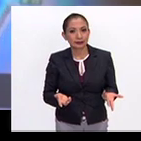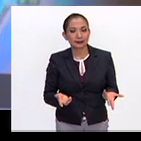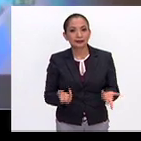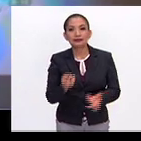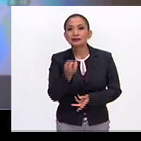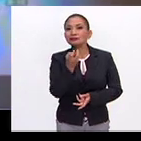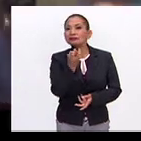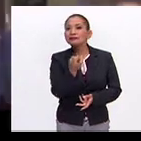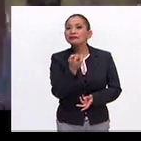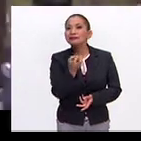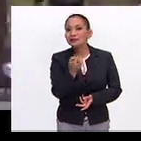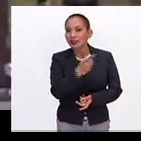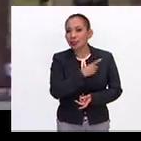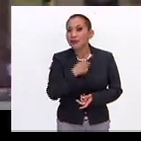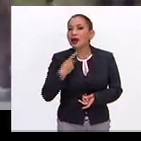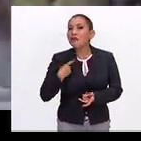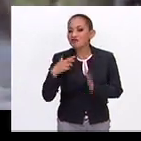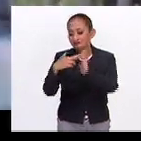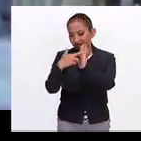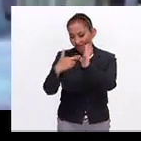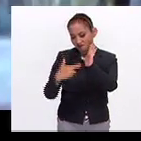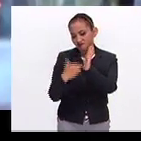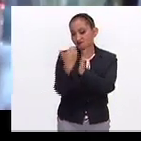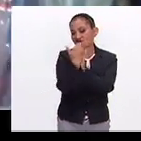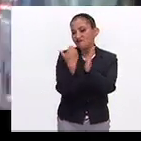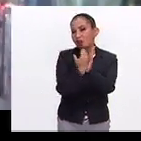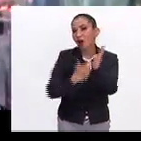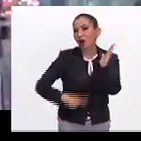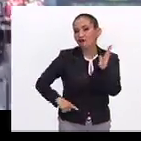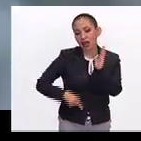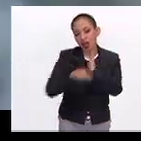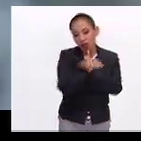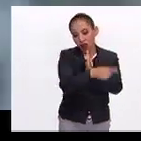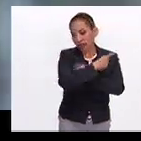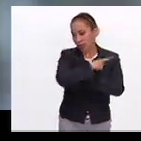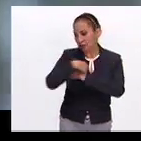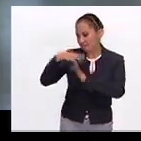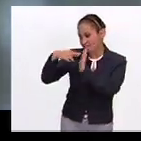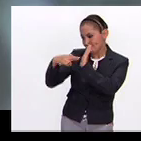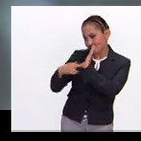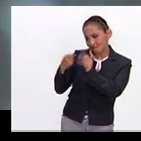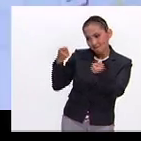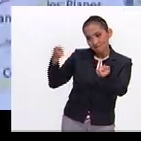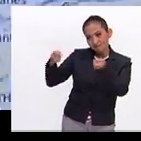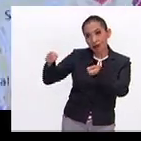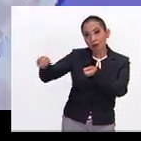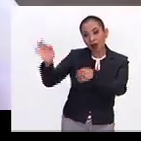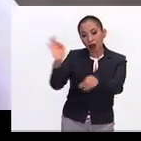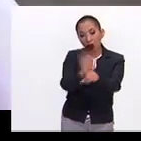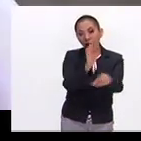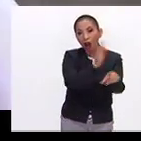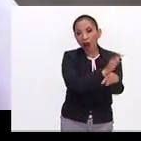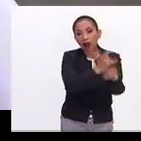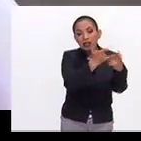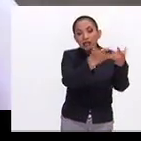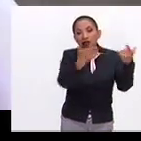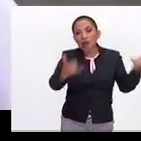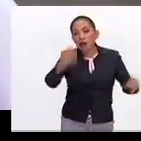Es por eso que tenemos que regular las políticas gubernamentales para proteger la